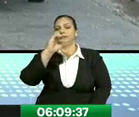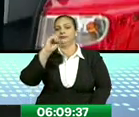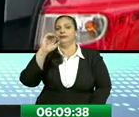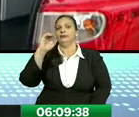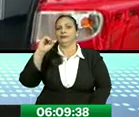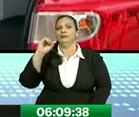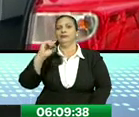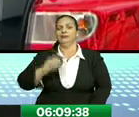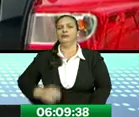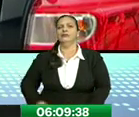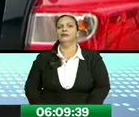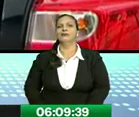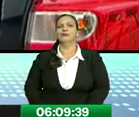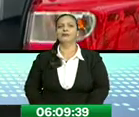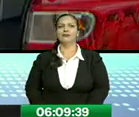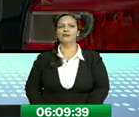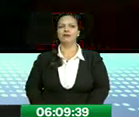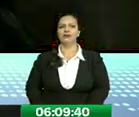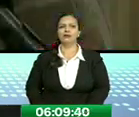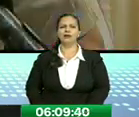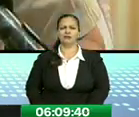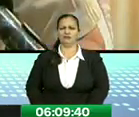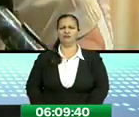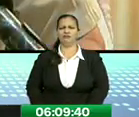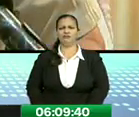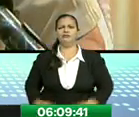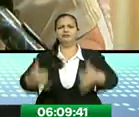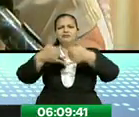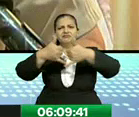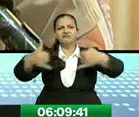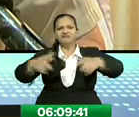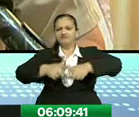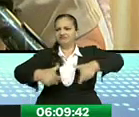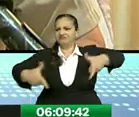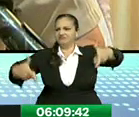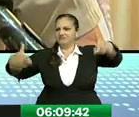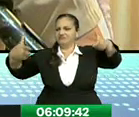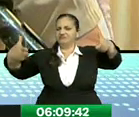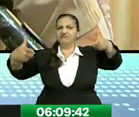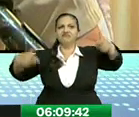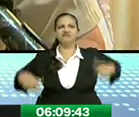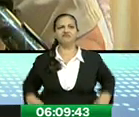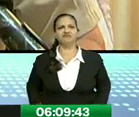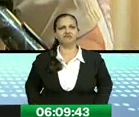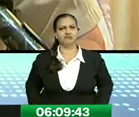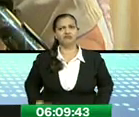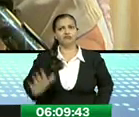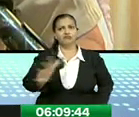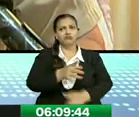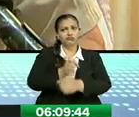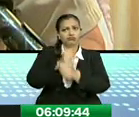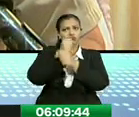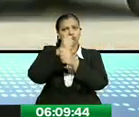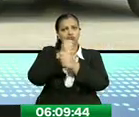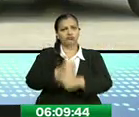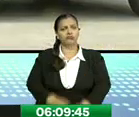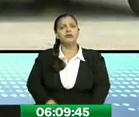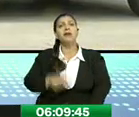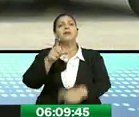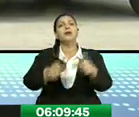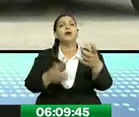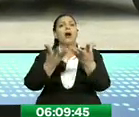asaltar. ¿Quién iba a creer que en este lugar se iban a meter los ladrones? Complicado, difícil poder. Un almacén, a esa hora había mucha gente,